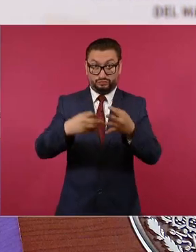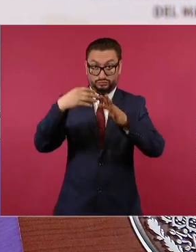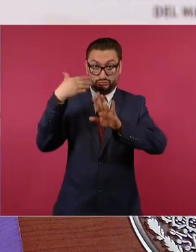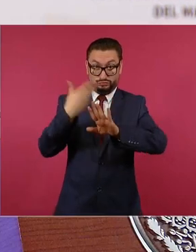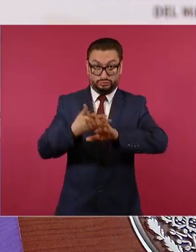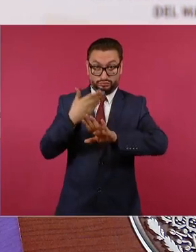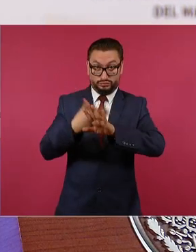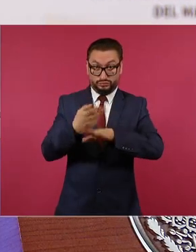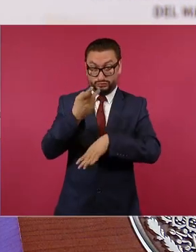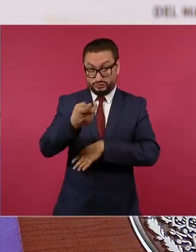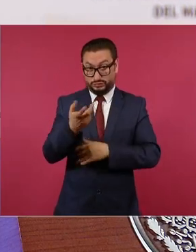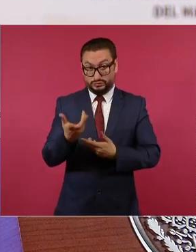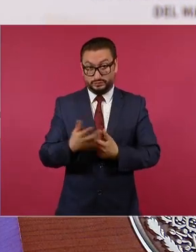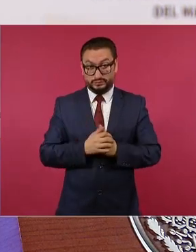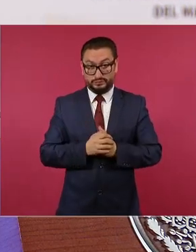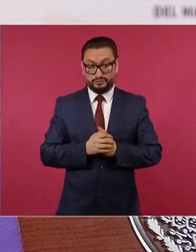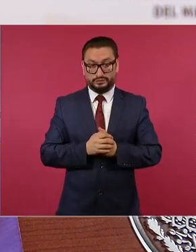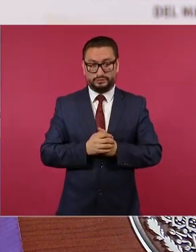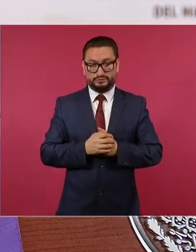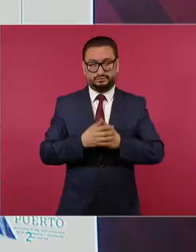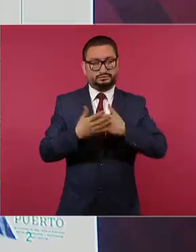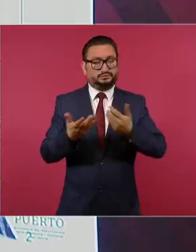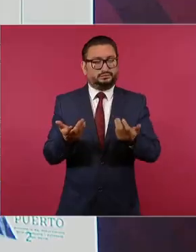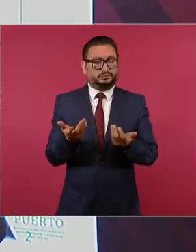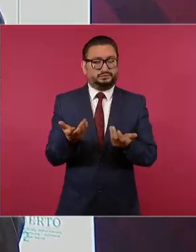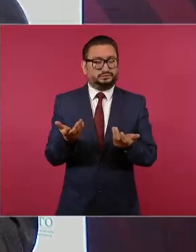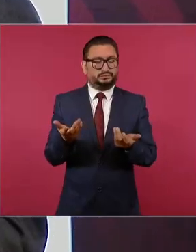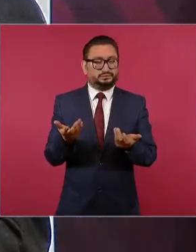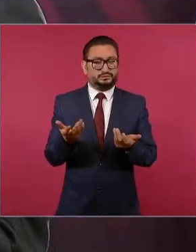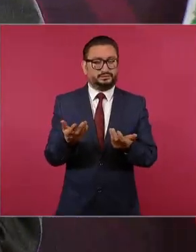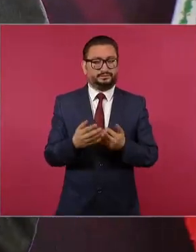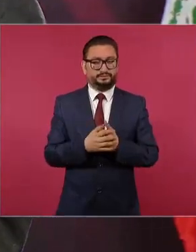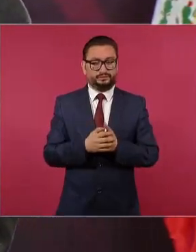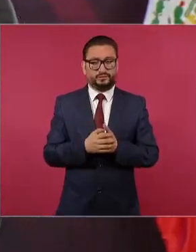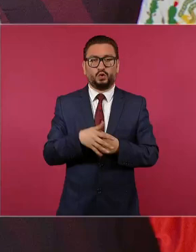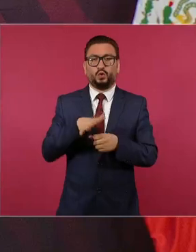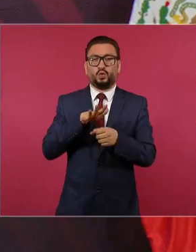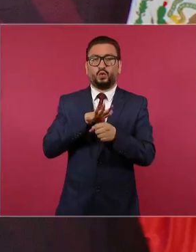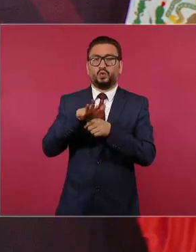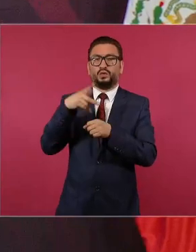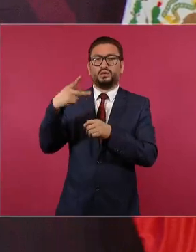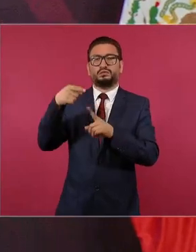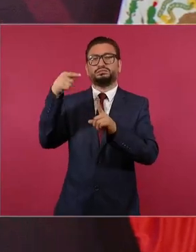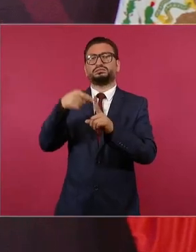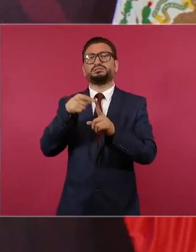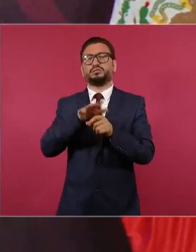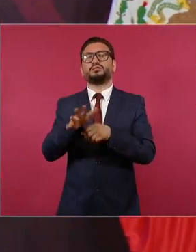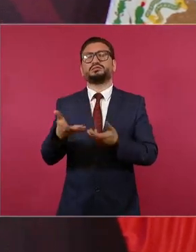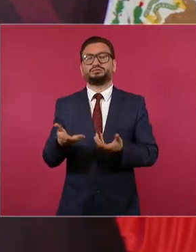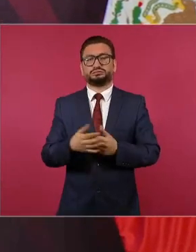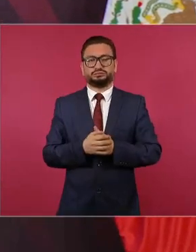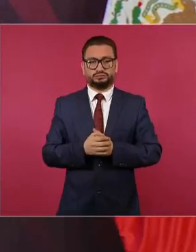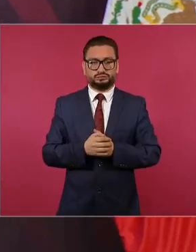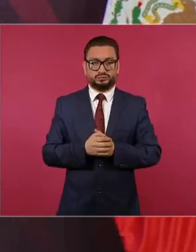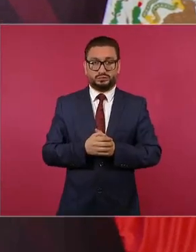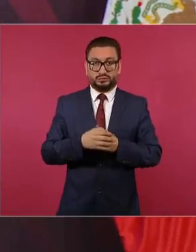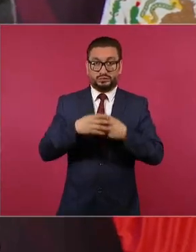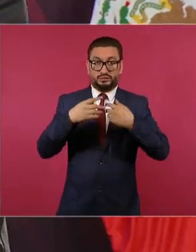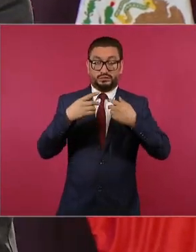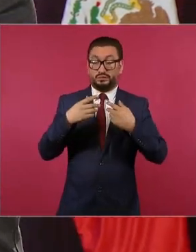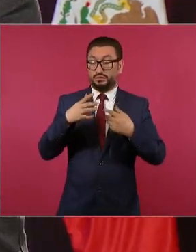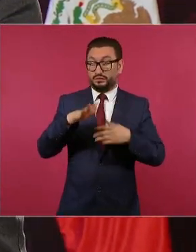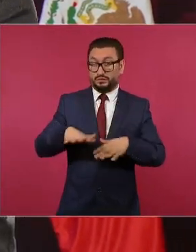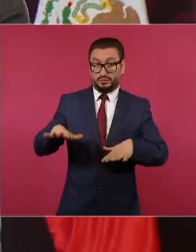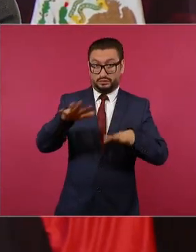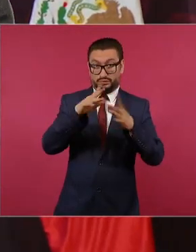legítimamente constituido? Entonces, ¿cuál es el propósito? ¿Ayudar al desarrollo